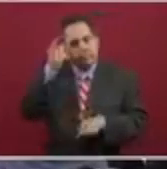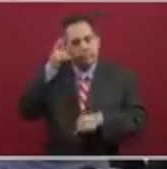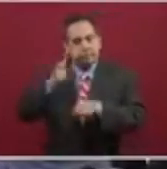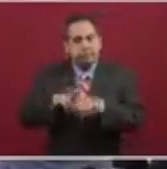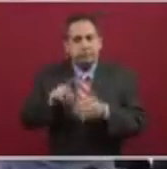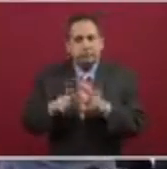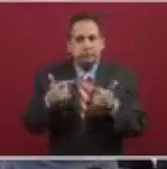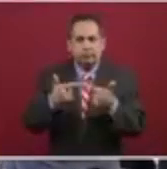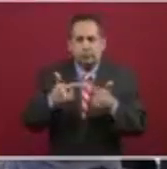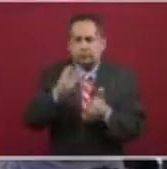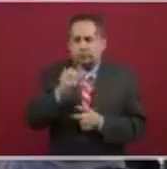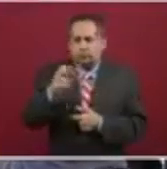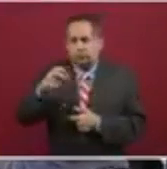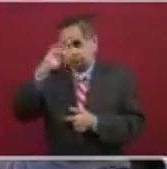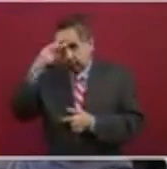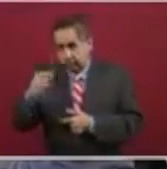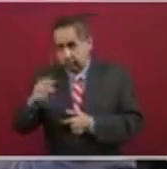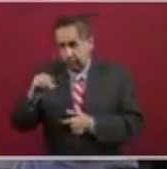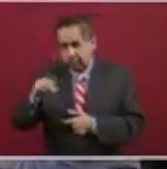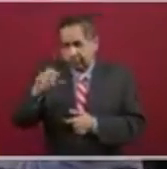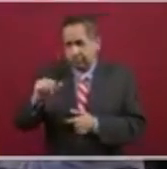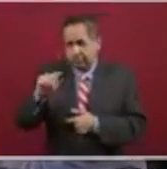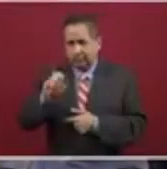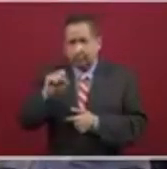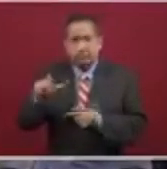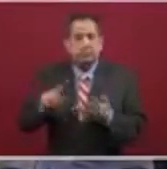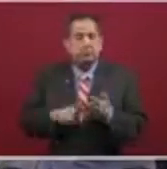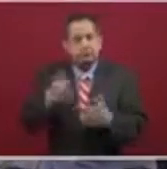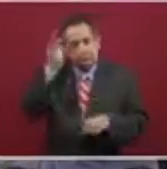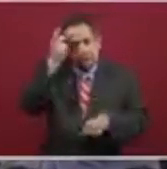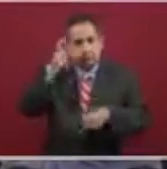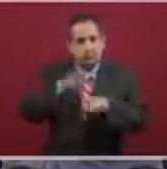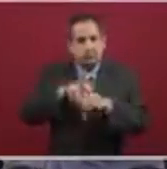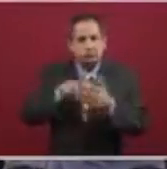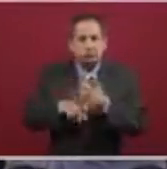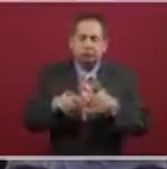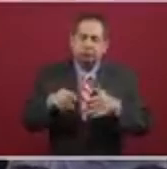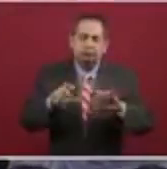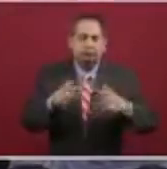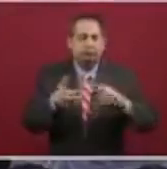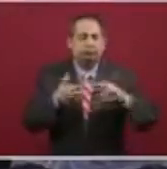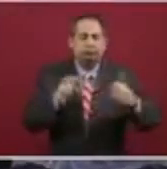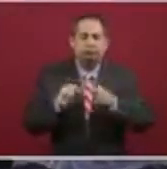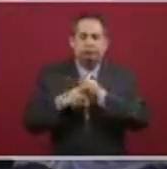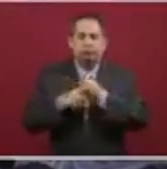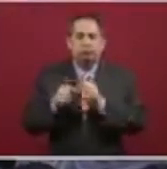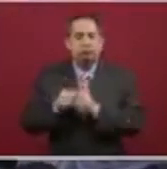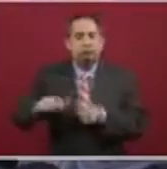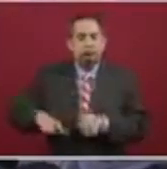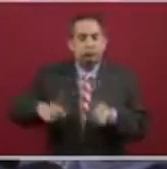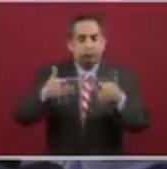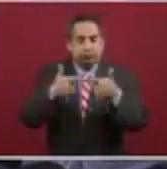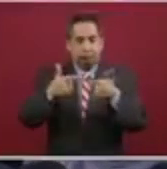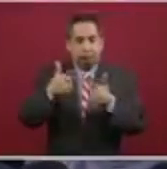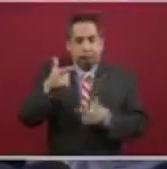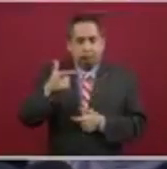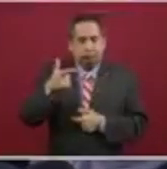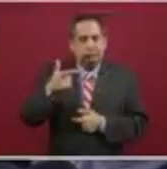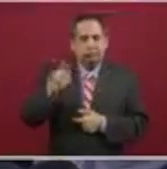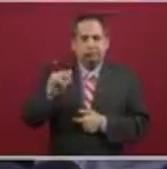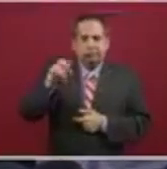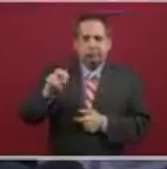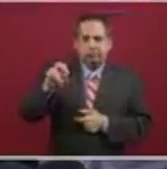Google México, María Teresa Arnal, la directora de Políticas Públicas y Relaciones con Gobierno de Google, Lina